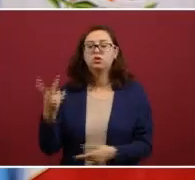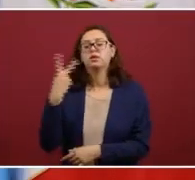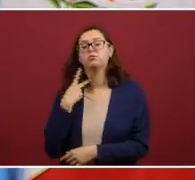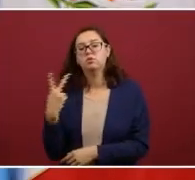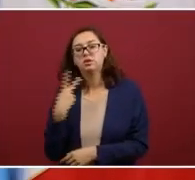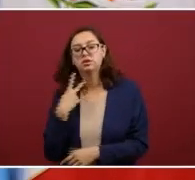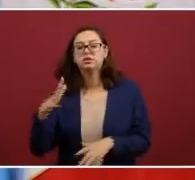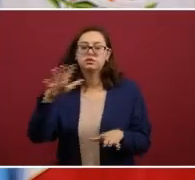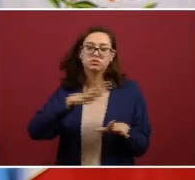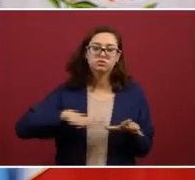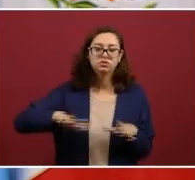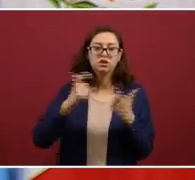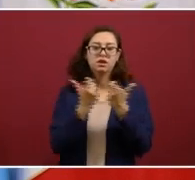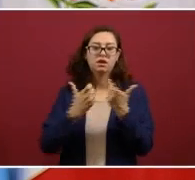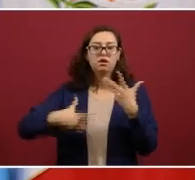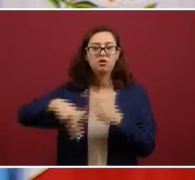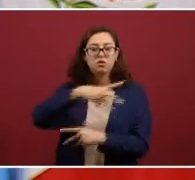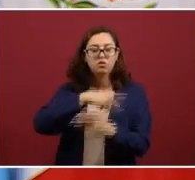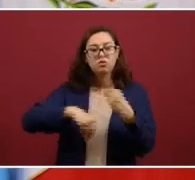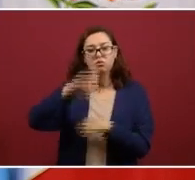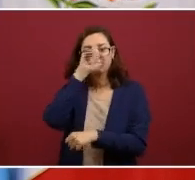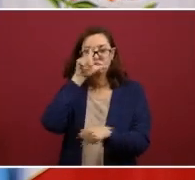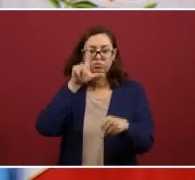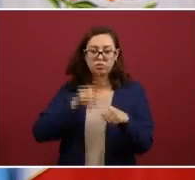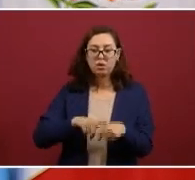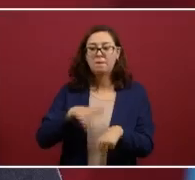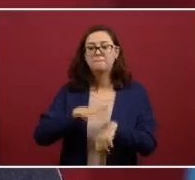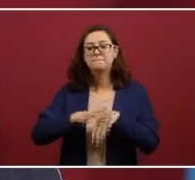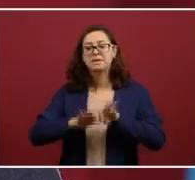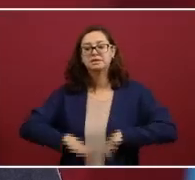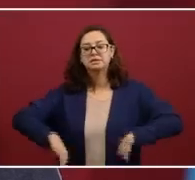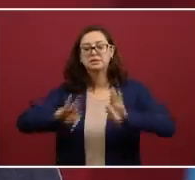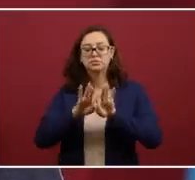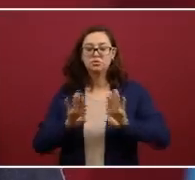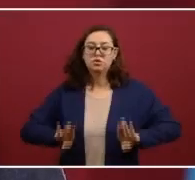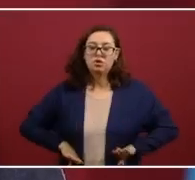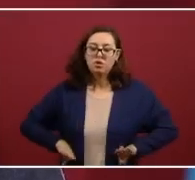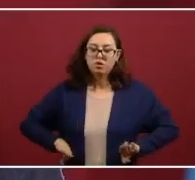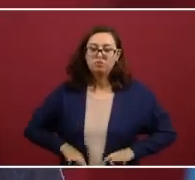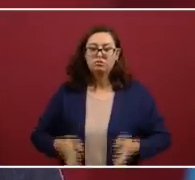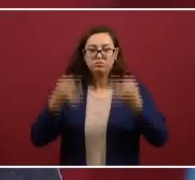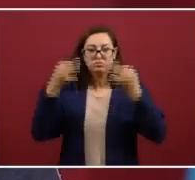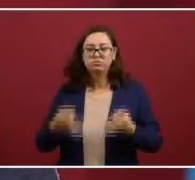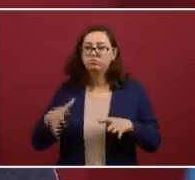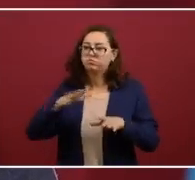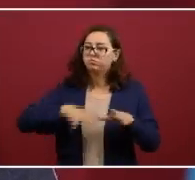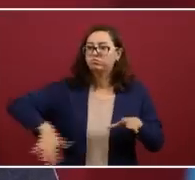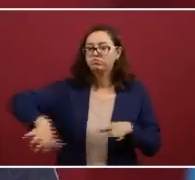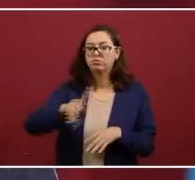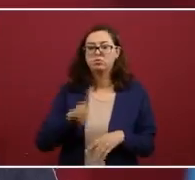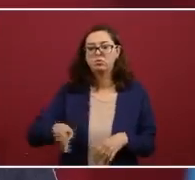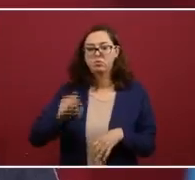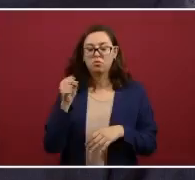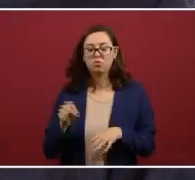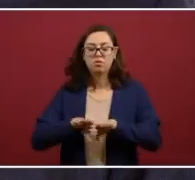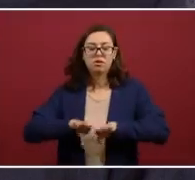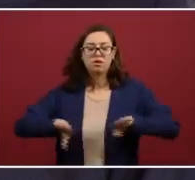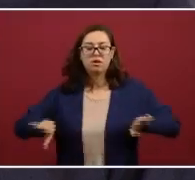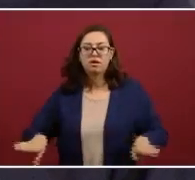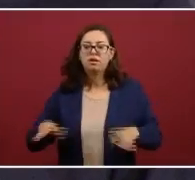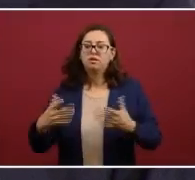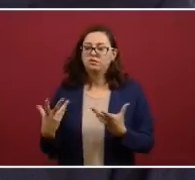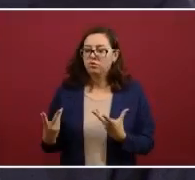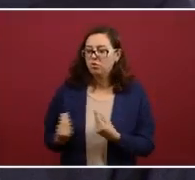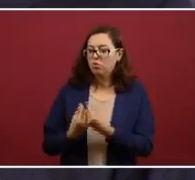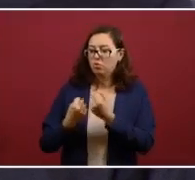social, económica y cultural, sino sobre todo los valores y principios para un modelo de sociedad democrática, solidaria, libre,